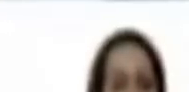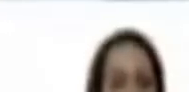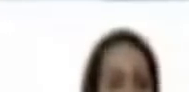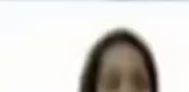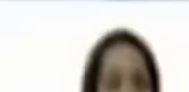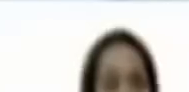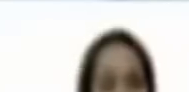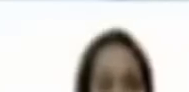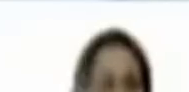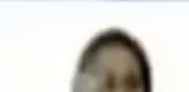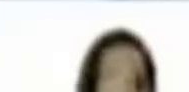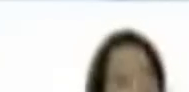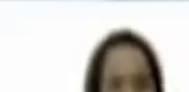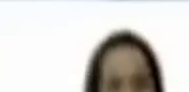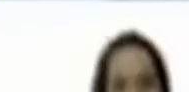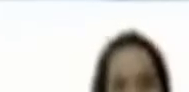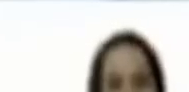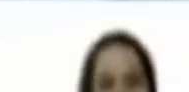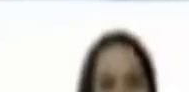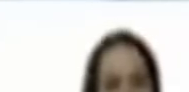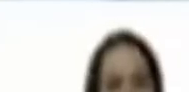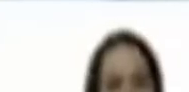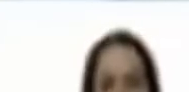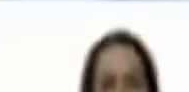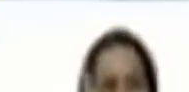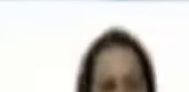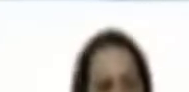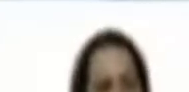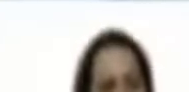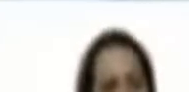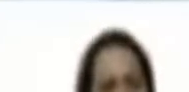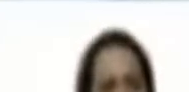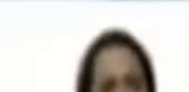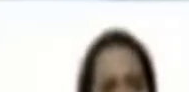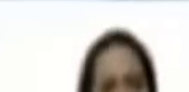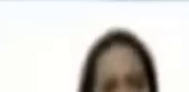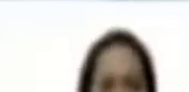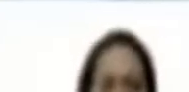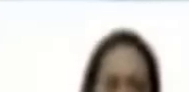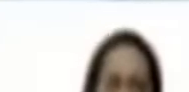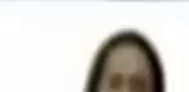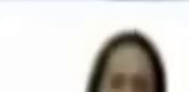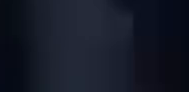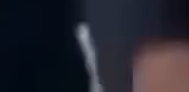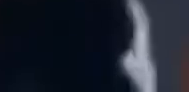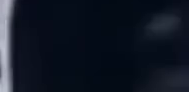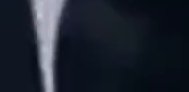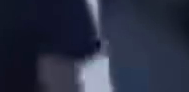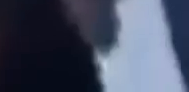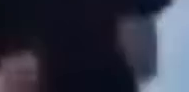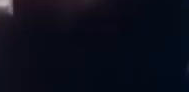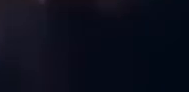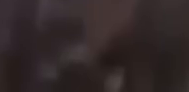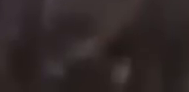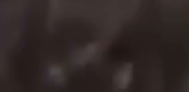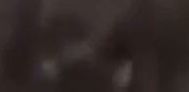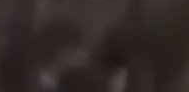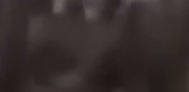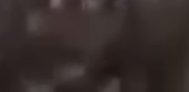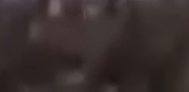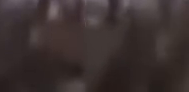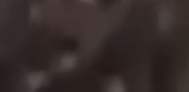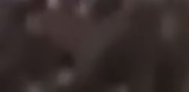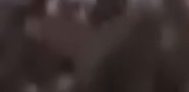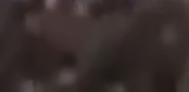Estados Unidos y hay una trampa puesta para Nicolás maduro y ahora El dictador desesperado estaría aceptando las negociaciones con la oposición sí señores preste mucha atención